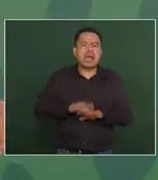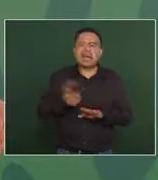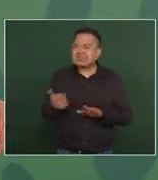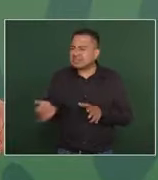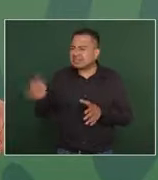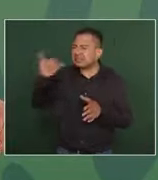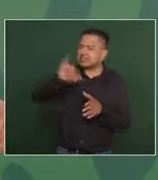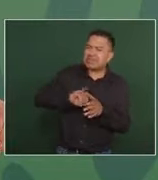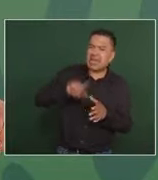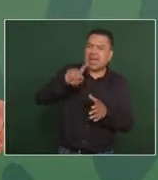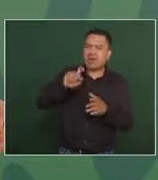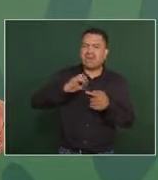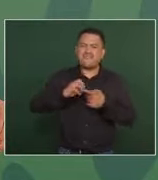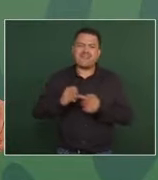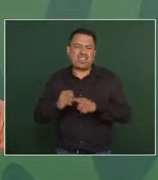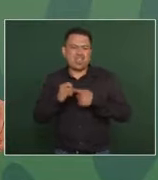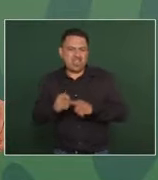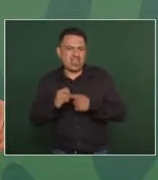frijoles.